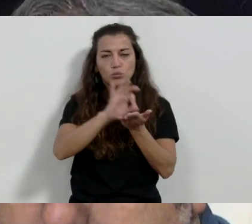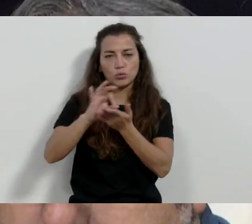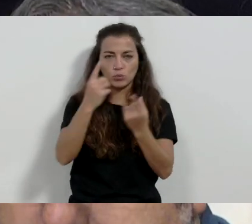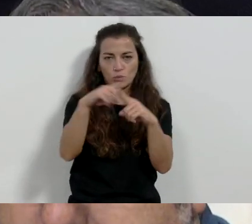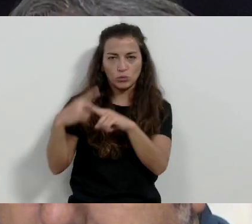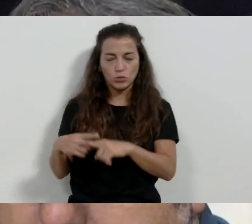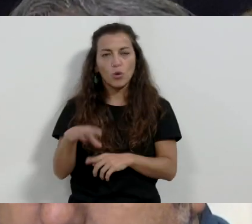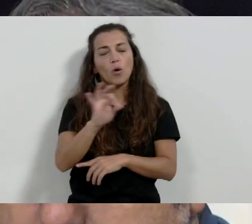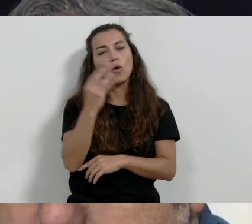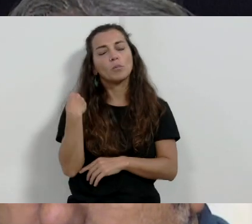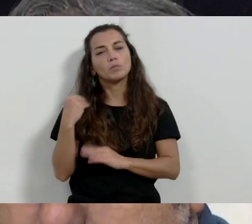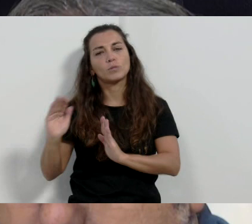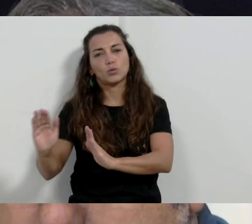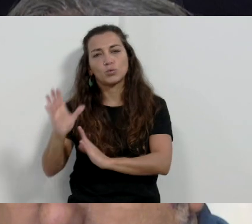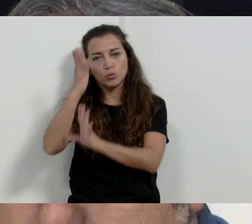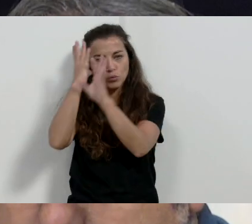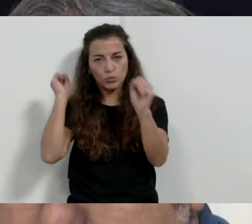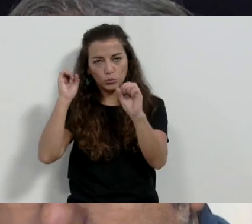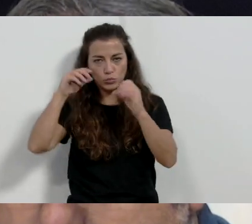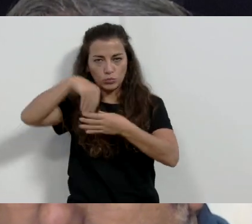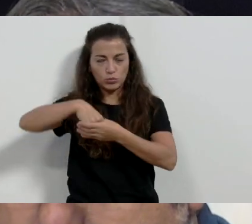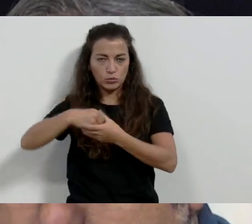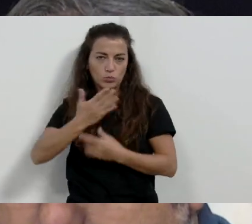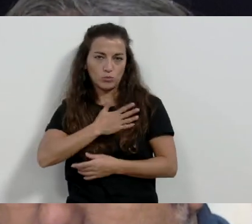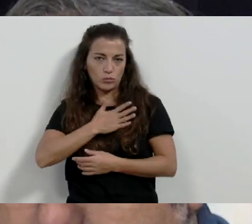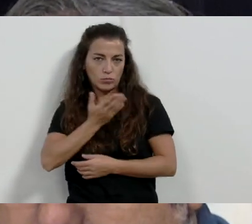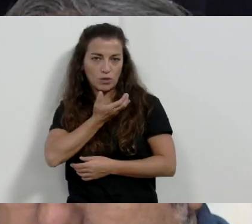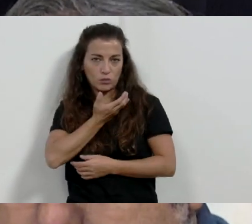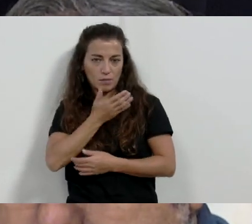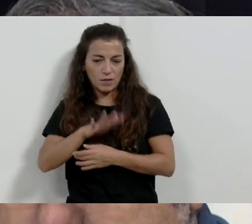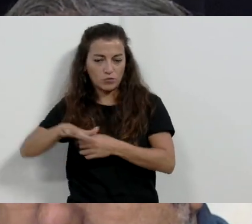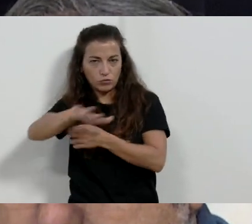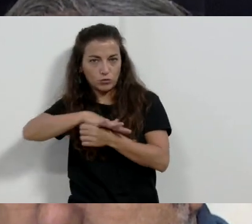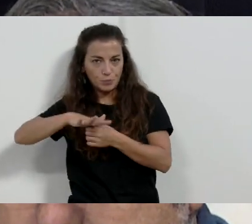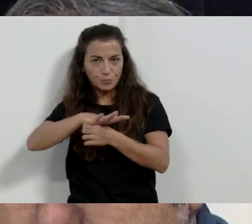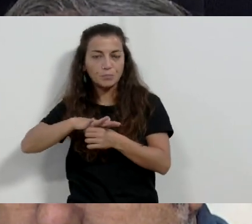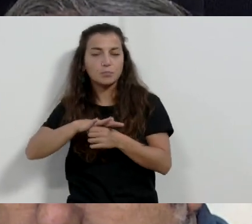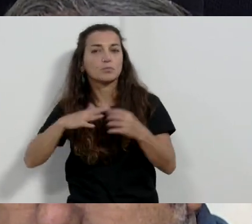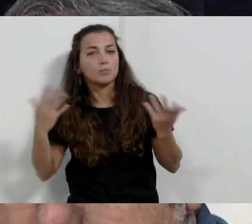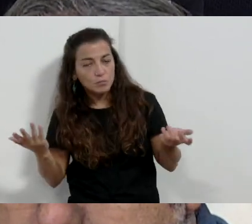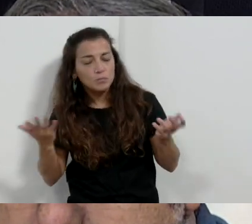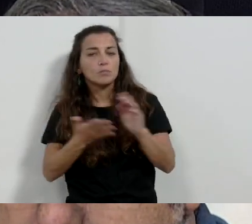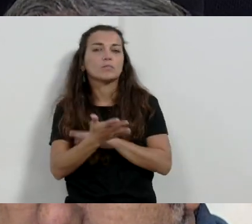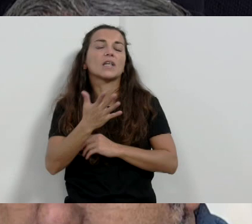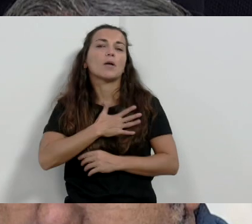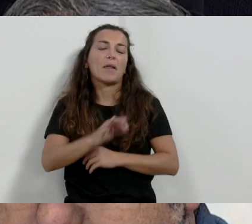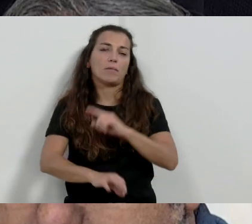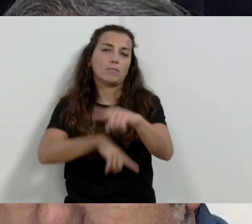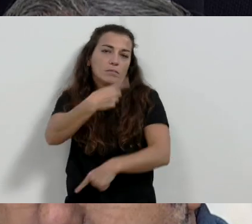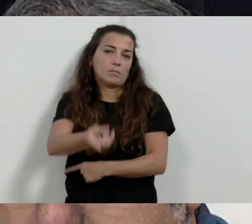protocolo dentro del ayuntamiento, pues se puede hacer esa acción. Si bien es